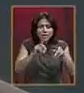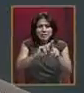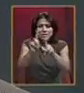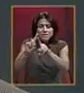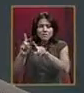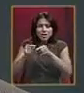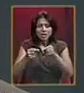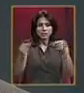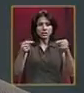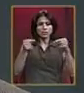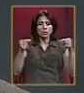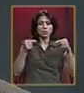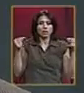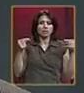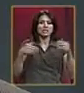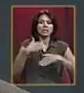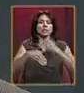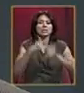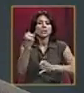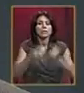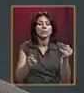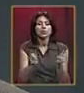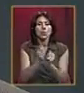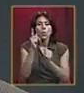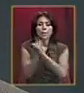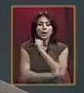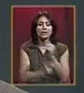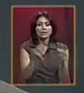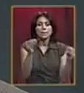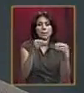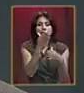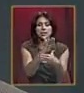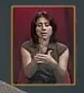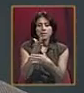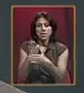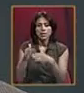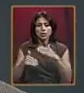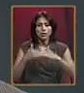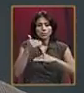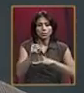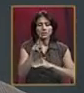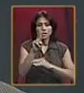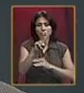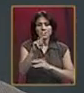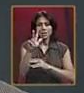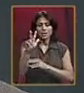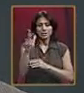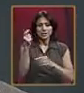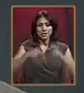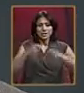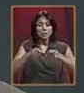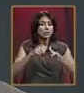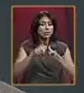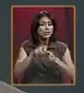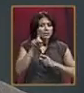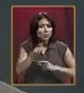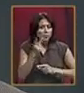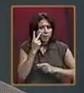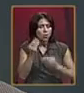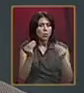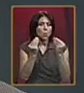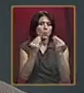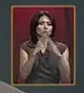contrastes, que terminemos con un país todavía más dividido después del 23 de septiembre. Yo creo que hay que verlo con muchísimo cuidado, y a mí en particular